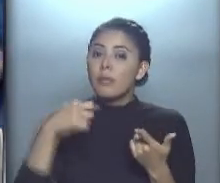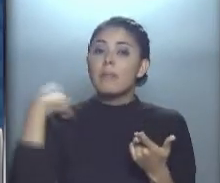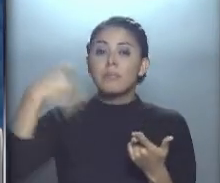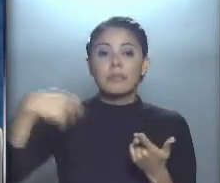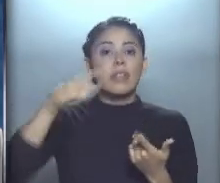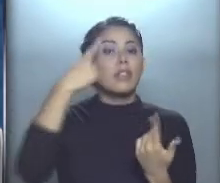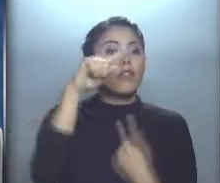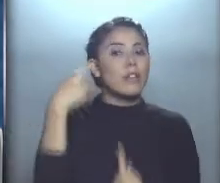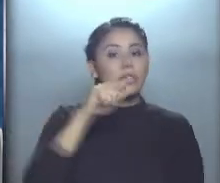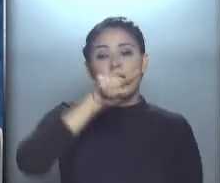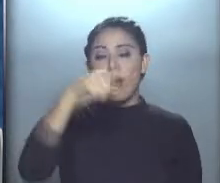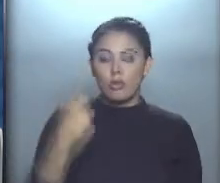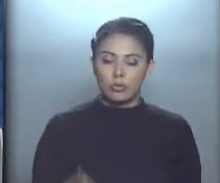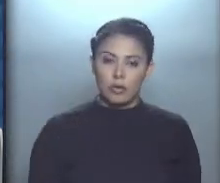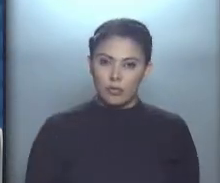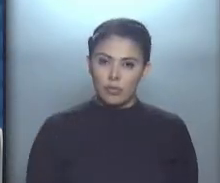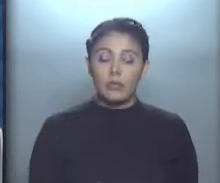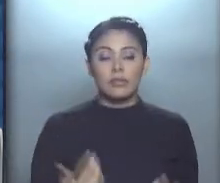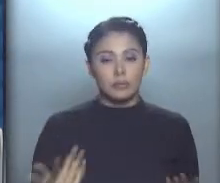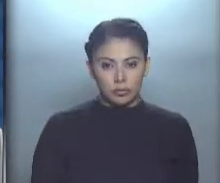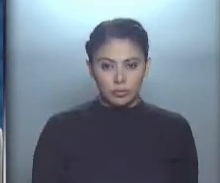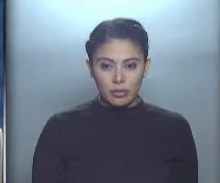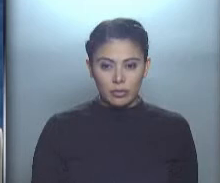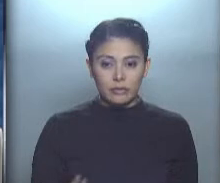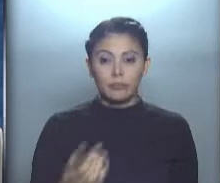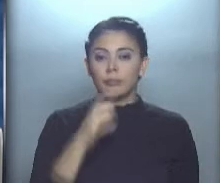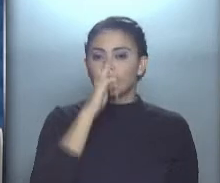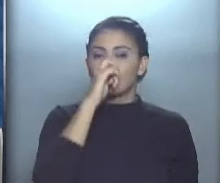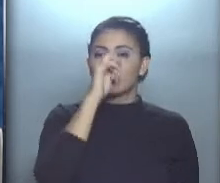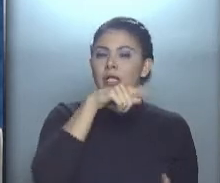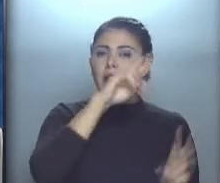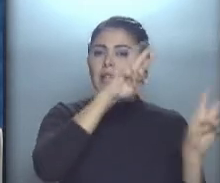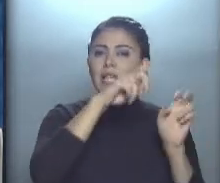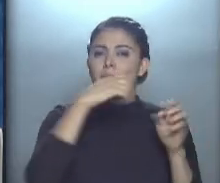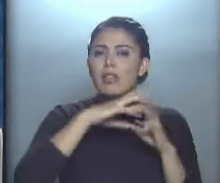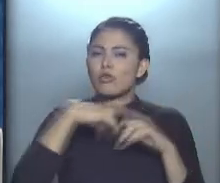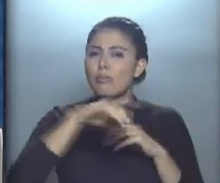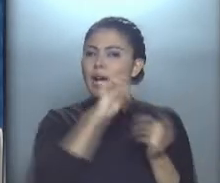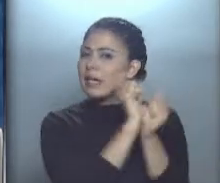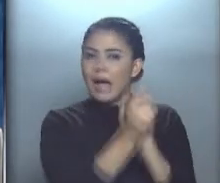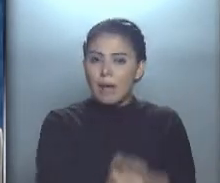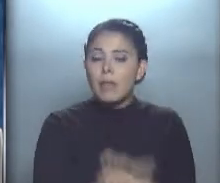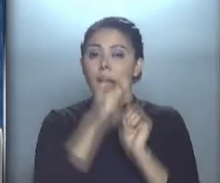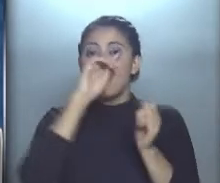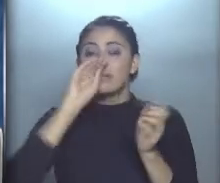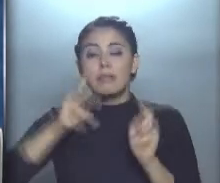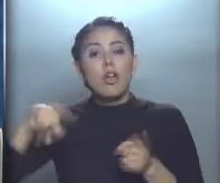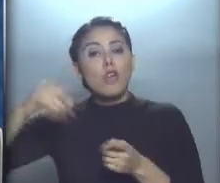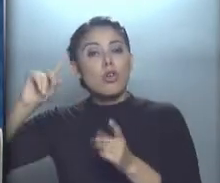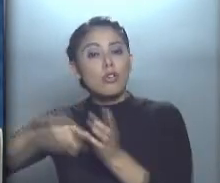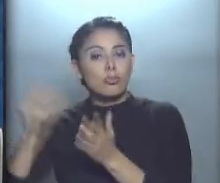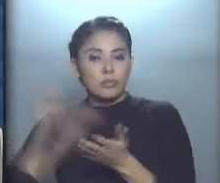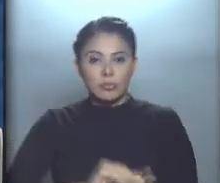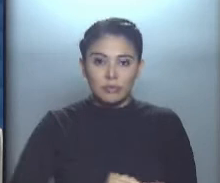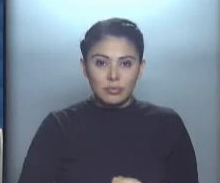financiamiento diferente al resto. Por lo tanto, aparte de cambiar la agenda pública, introdujo otra cuestión, que